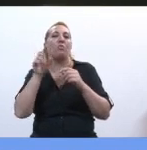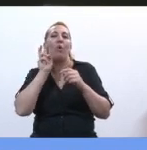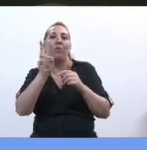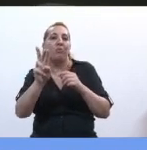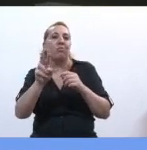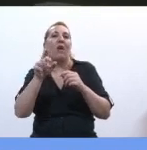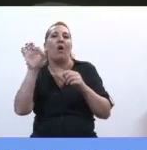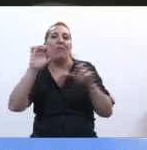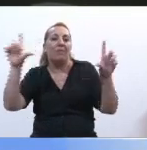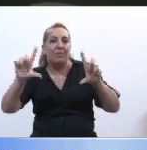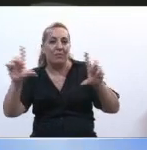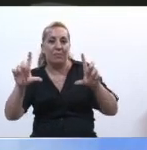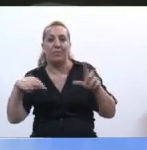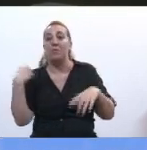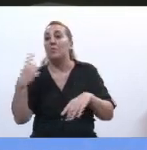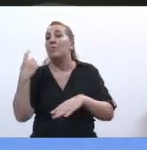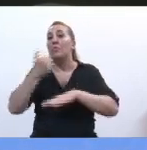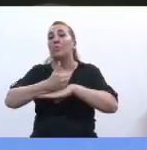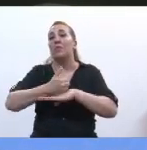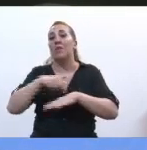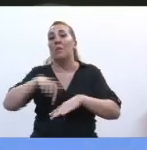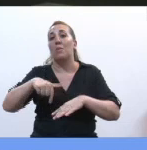estamos aquí porque evidentemente